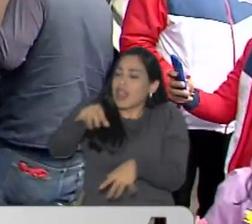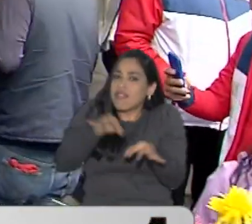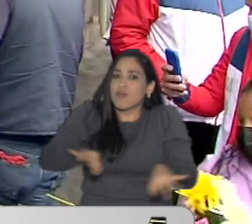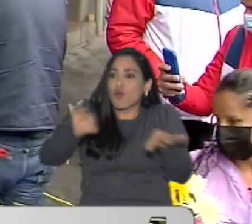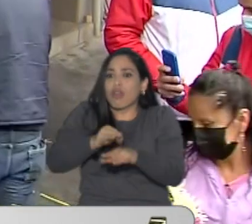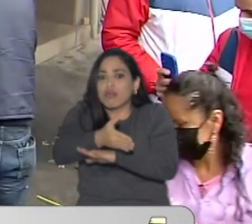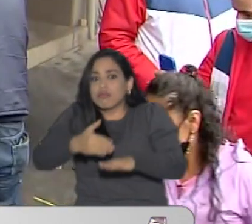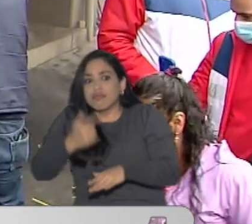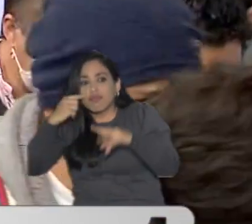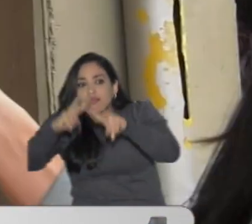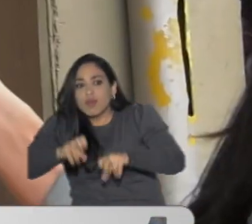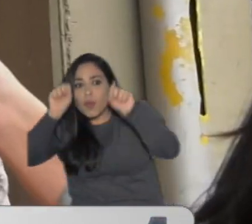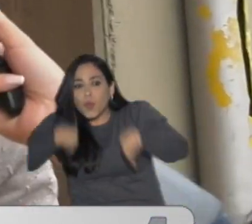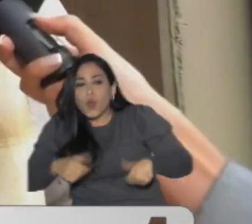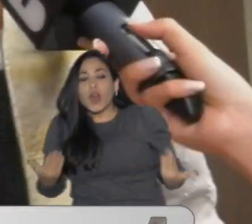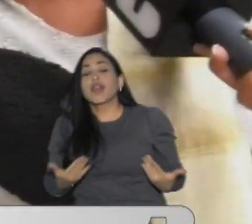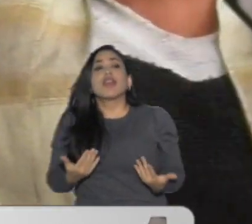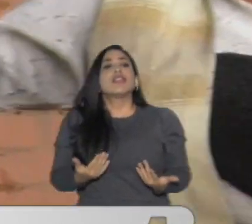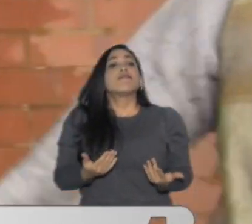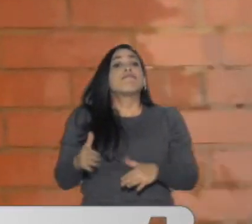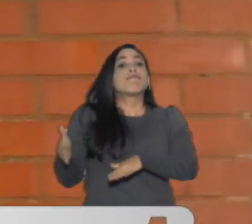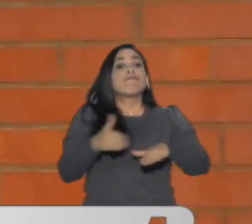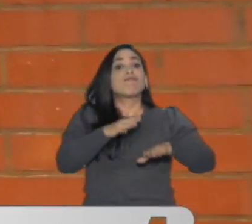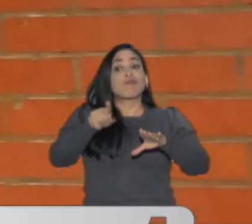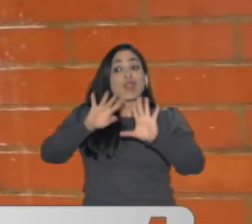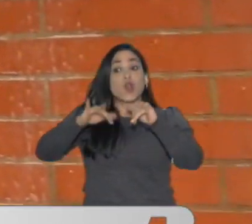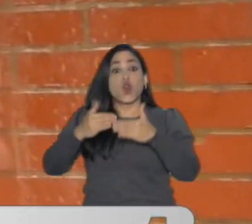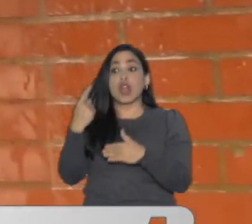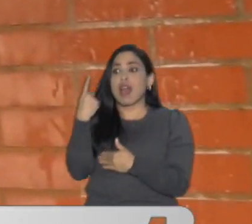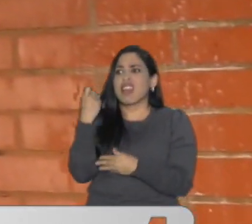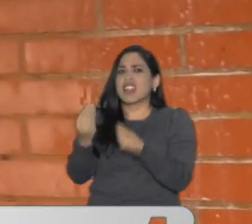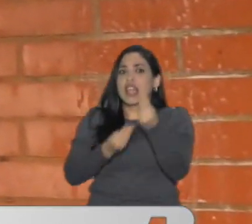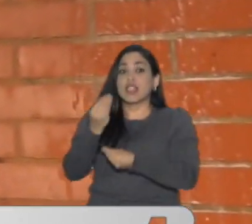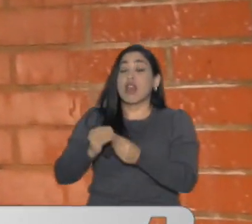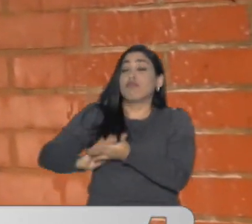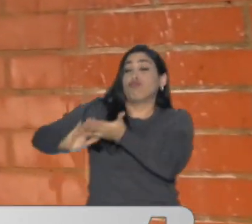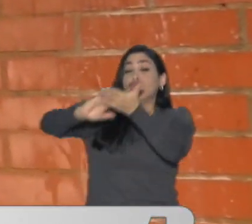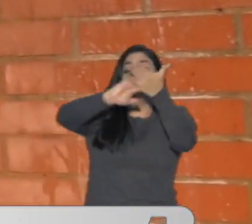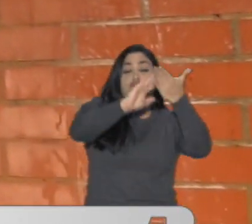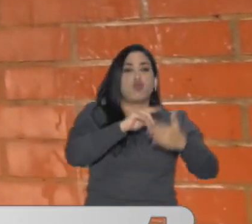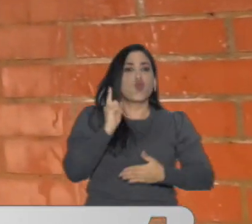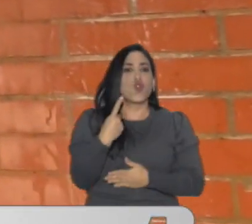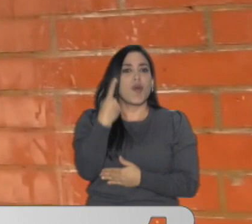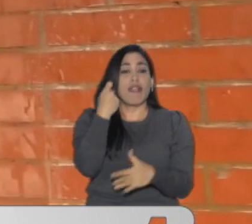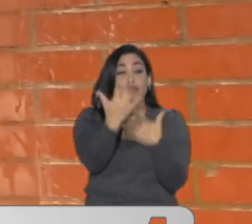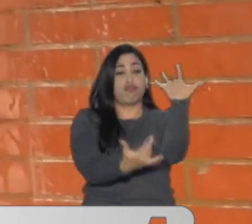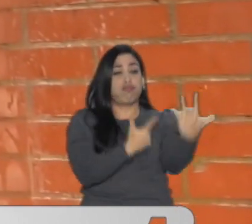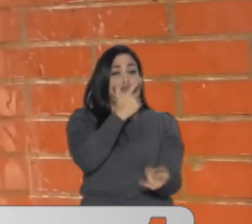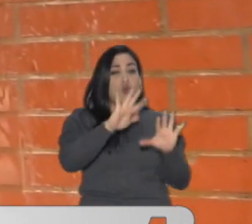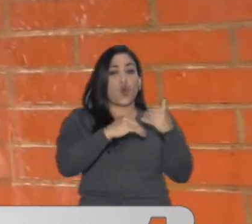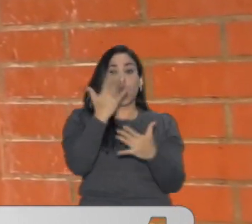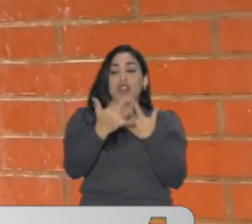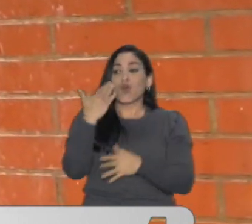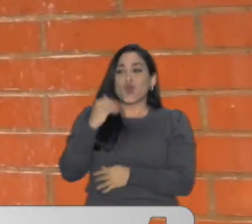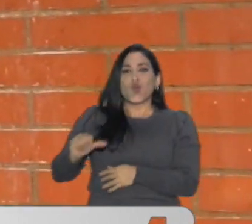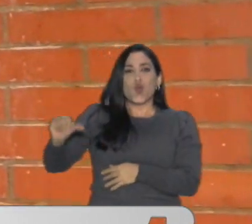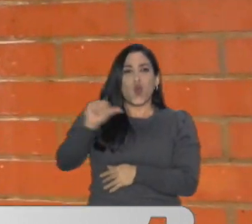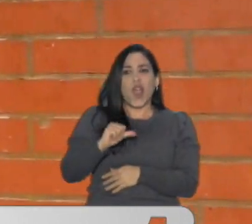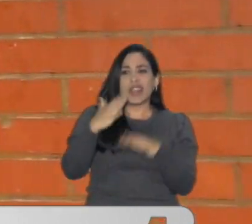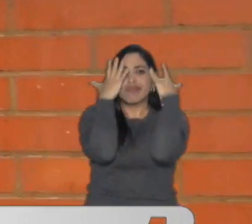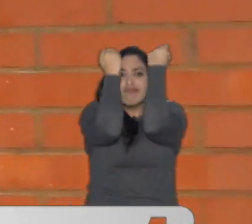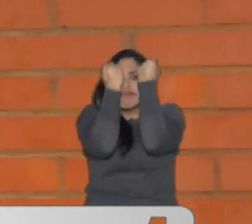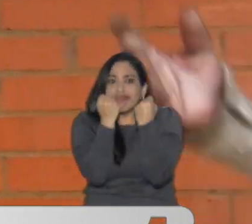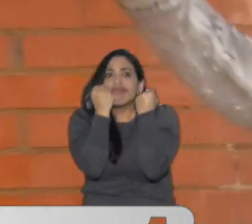colaborando en lavar todo el colegio porque ayer lo quemaron unas señoras